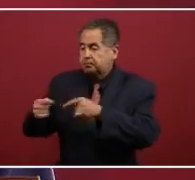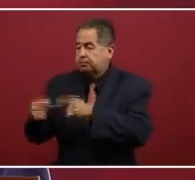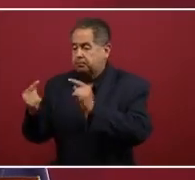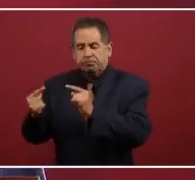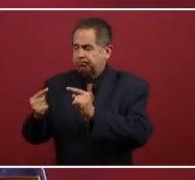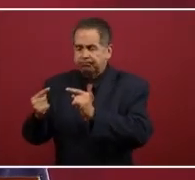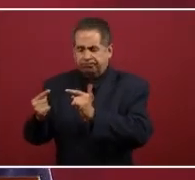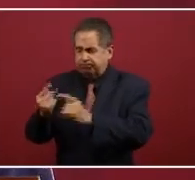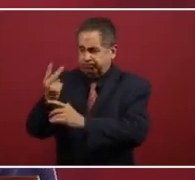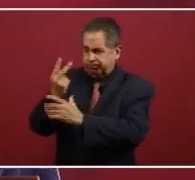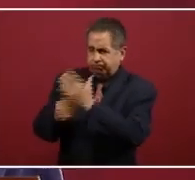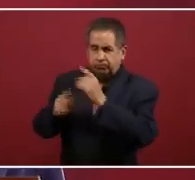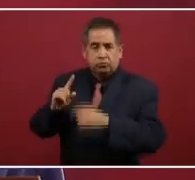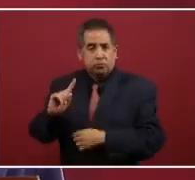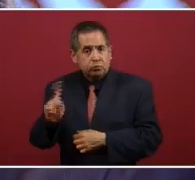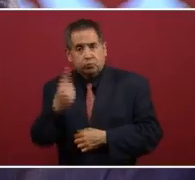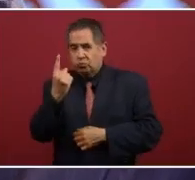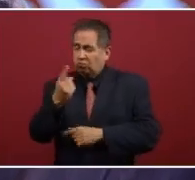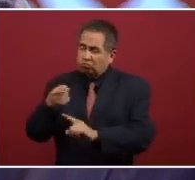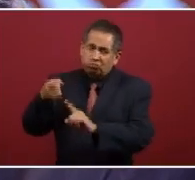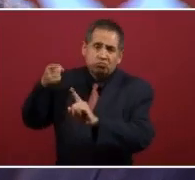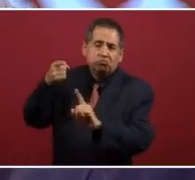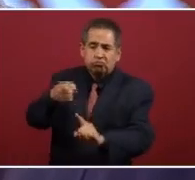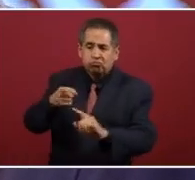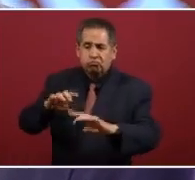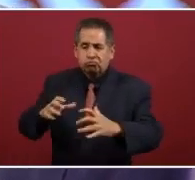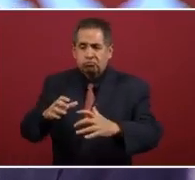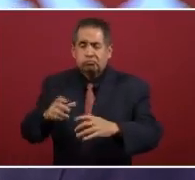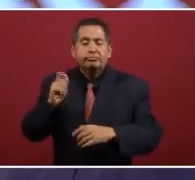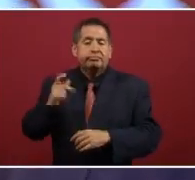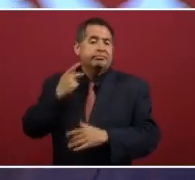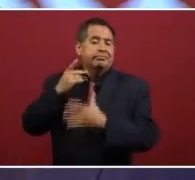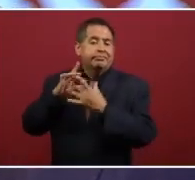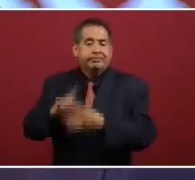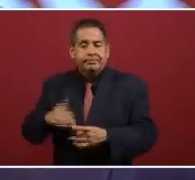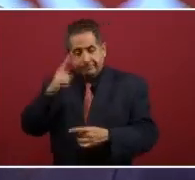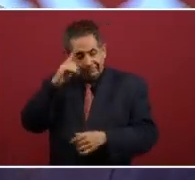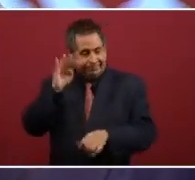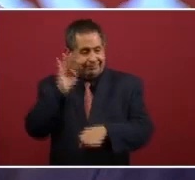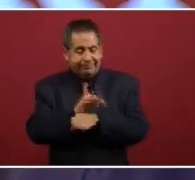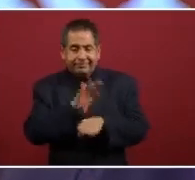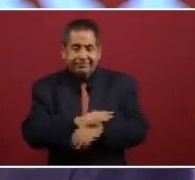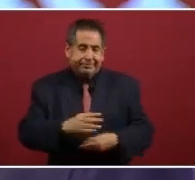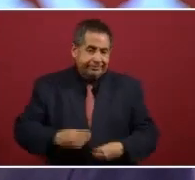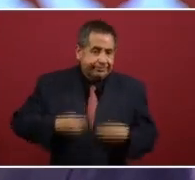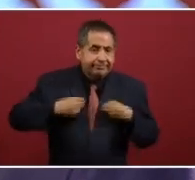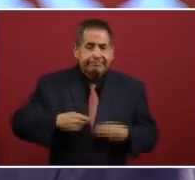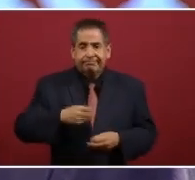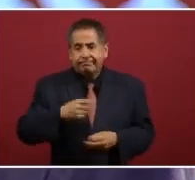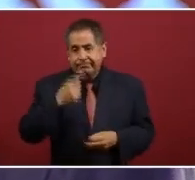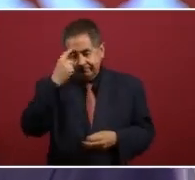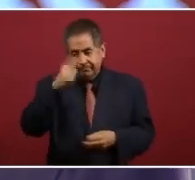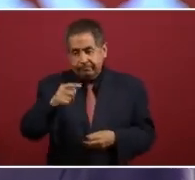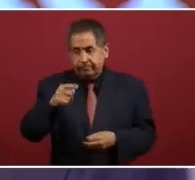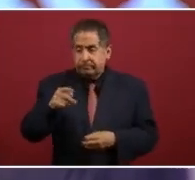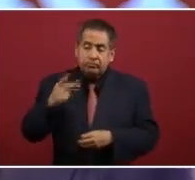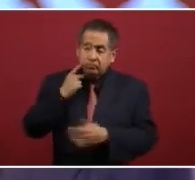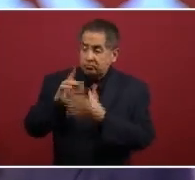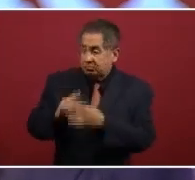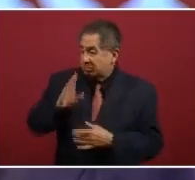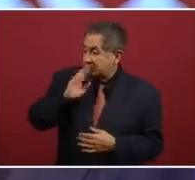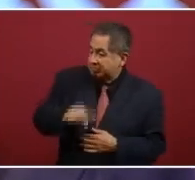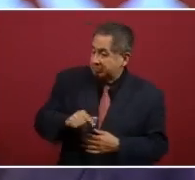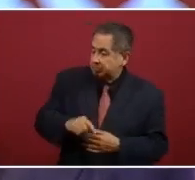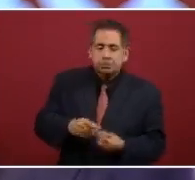una nueva y sola disyuntiva. No hay más que políticas por la vida y políticas contra la vida o